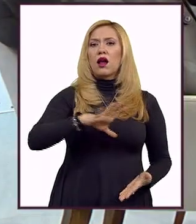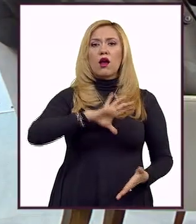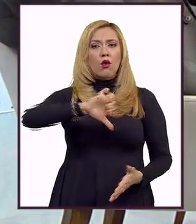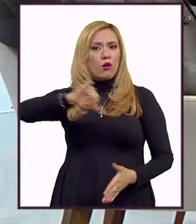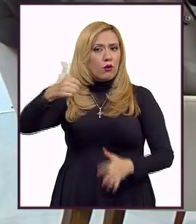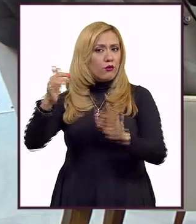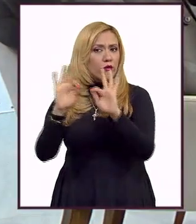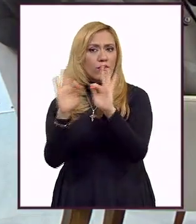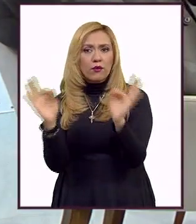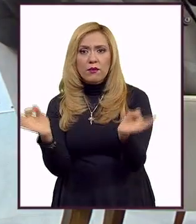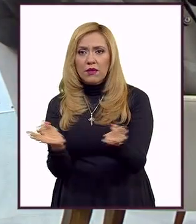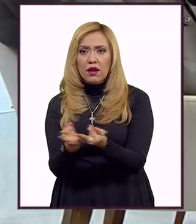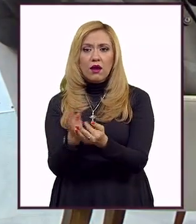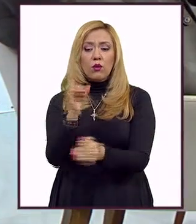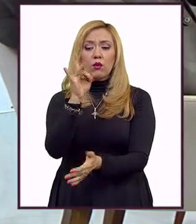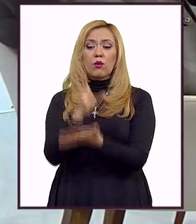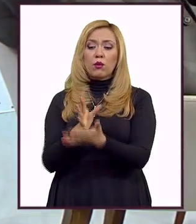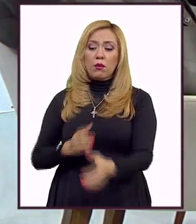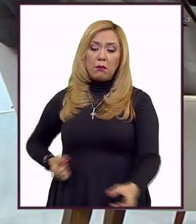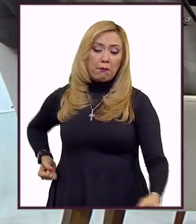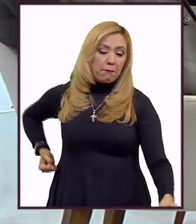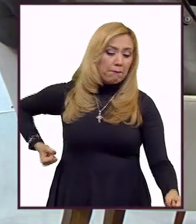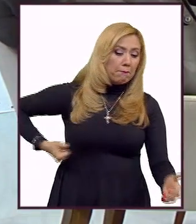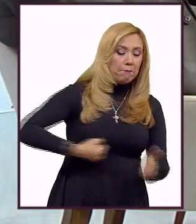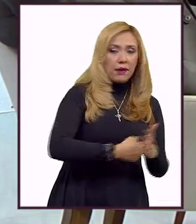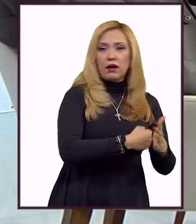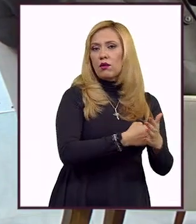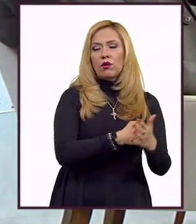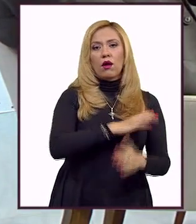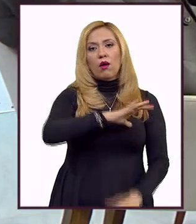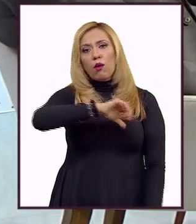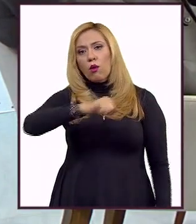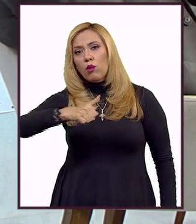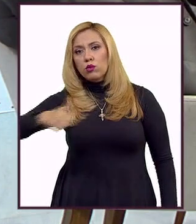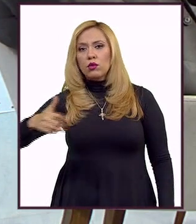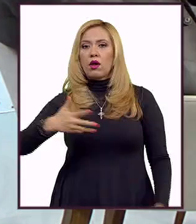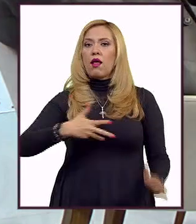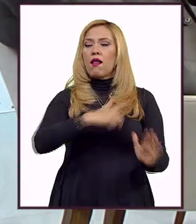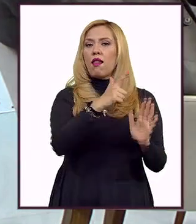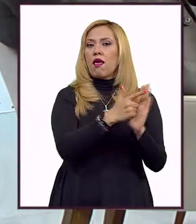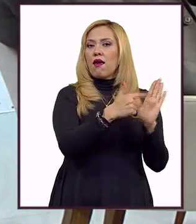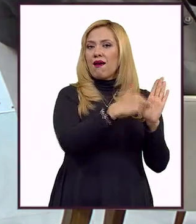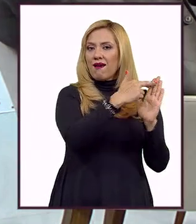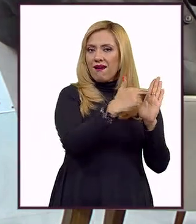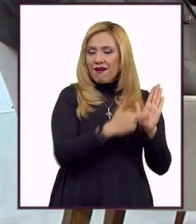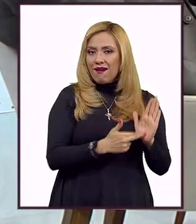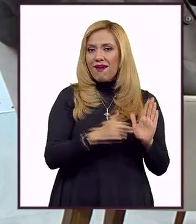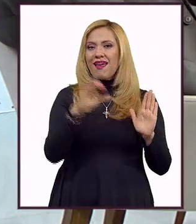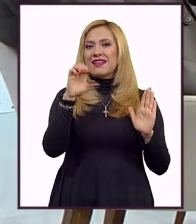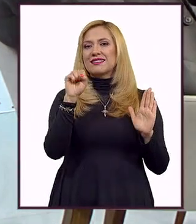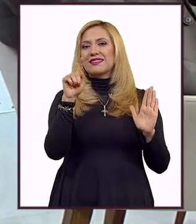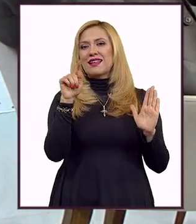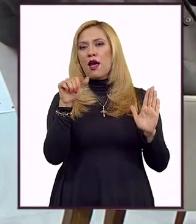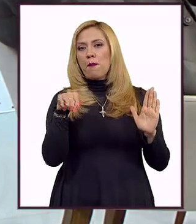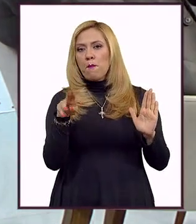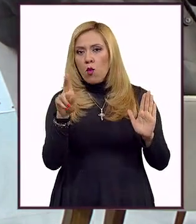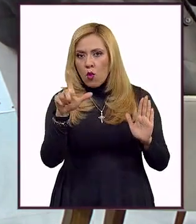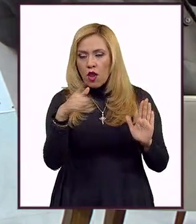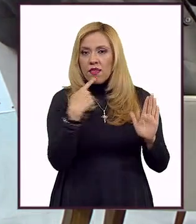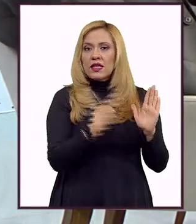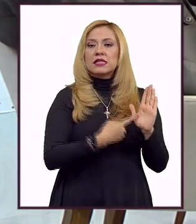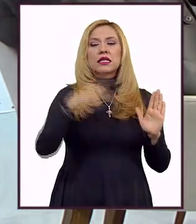de torturas y estos instrumentos como el protocolo de Estambul y el protocolo de Minnesota y otro tipo de análisis